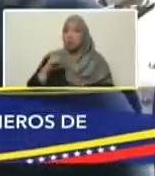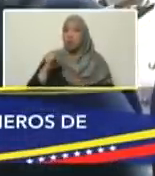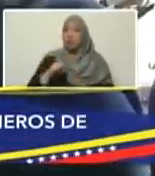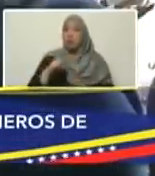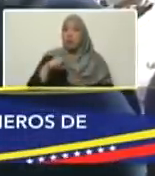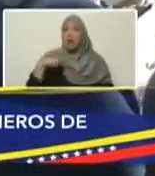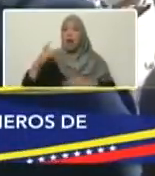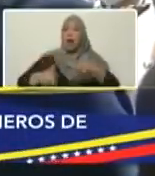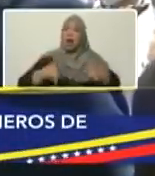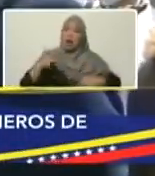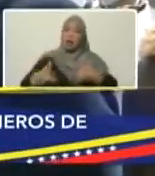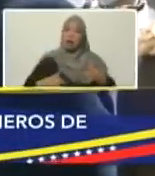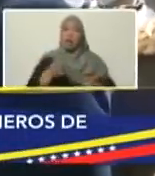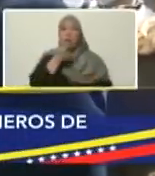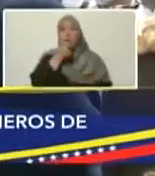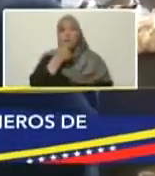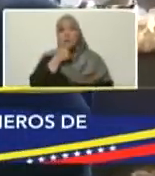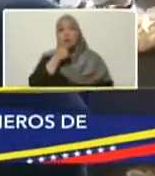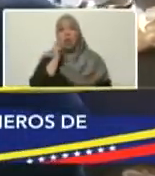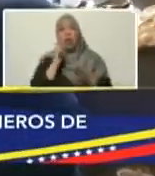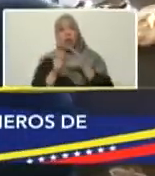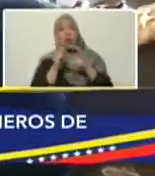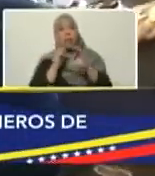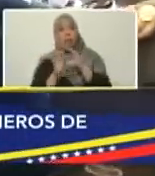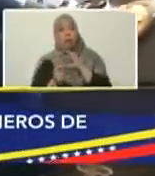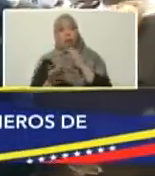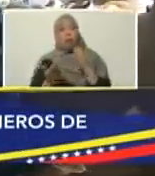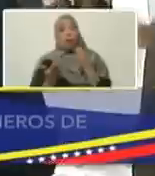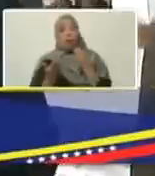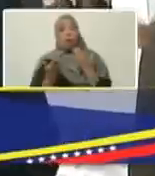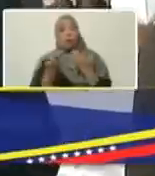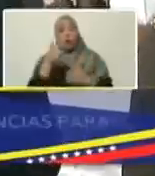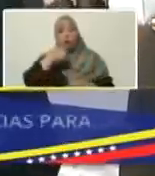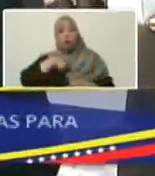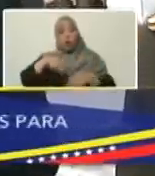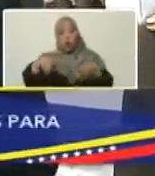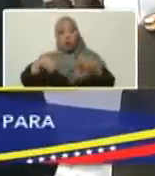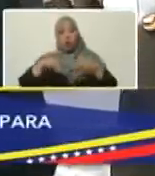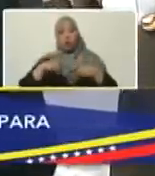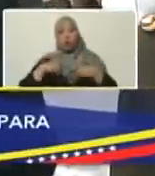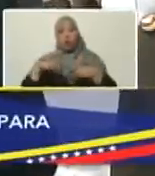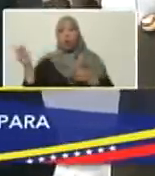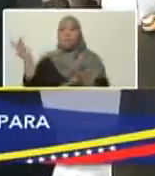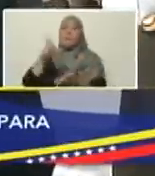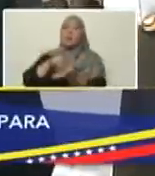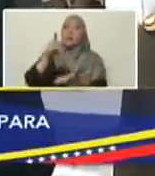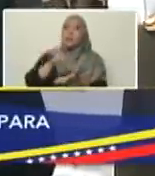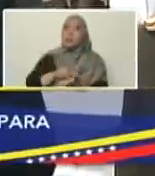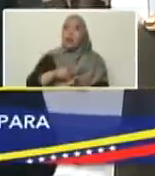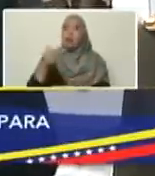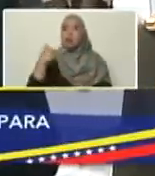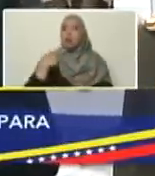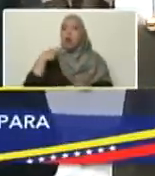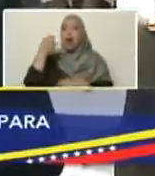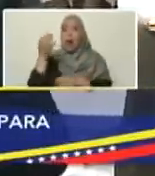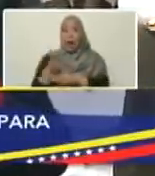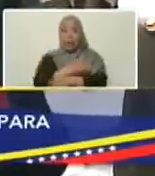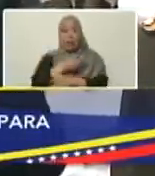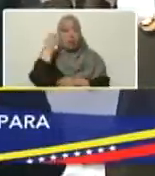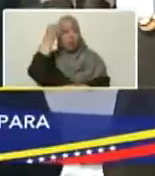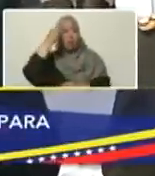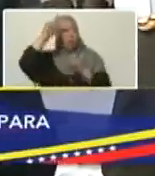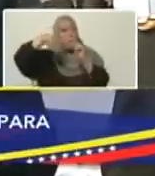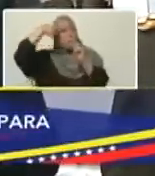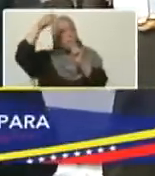Este acto se iba a hacer de manera telemática y yo exigí que lo hiciéramos de manera presencial. Y